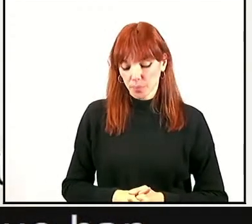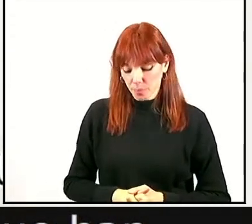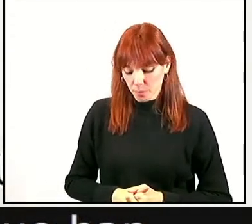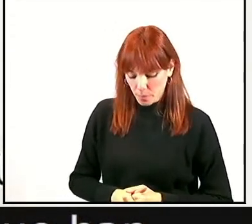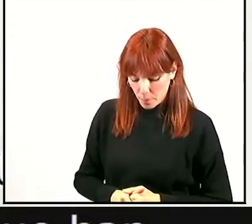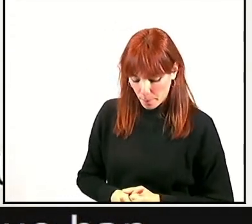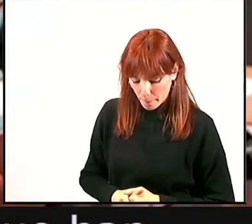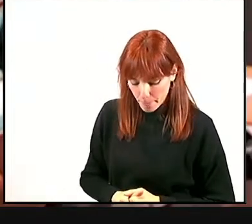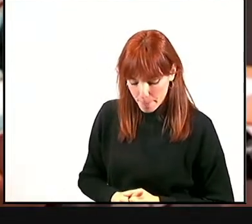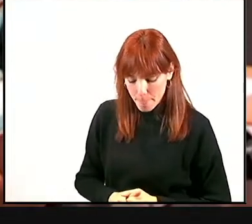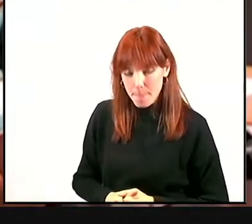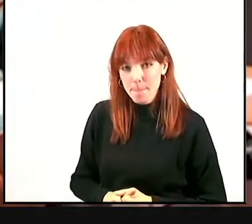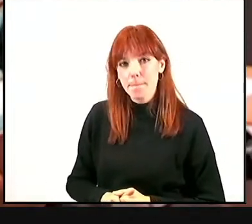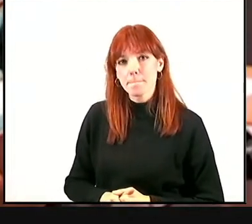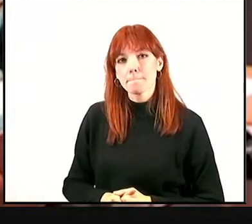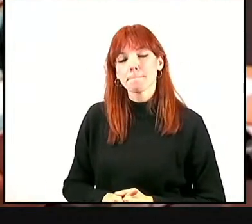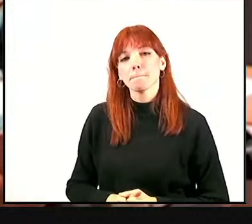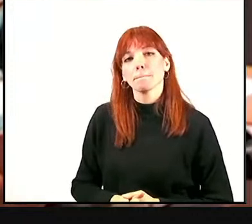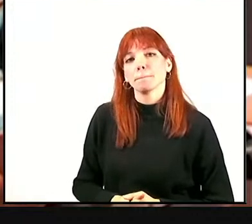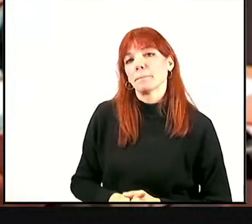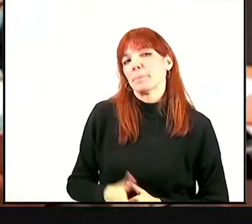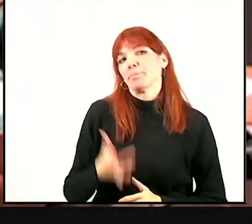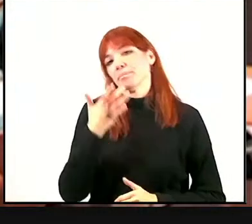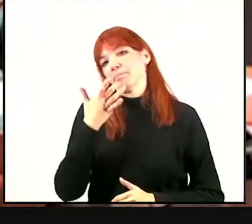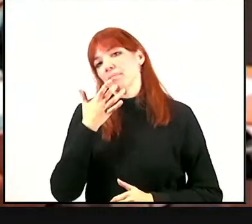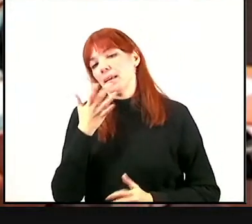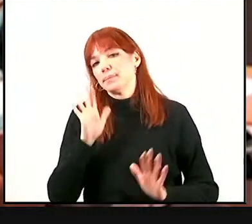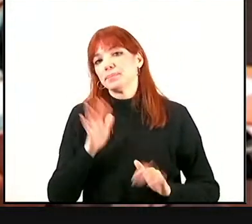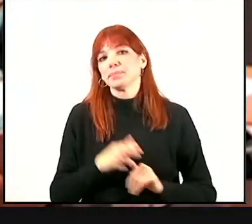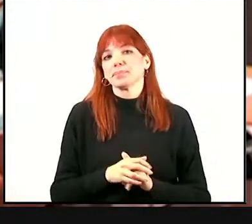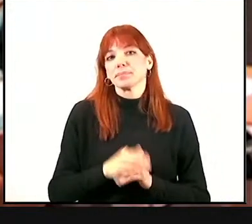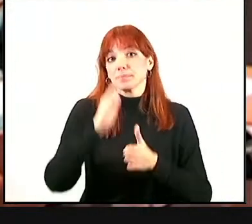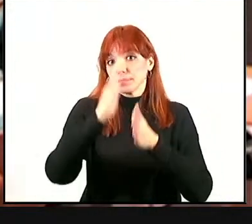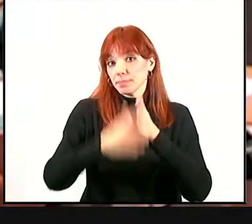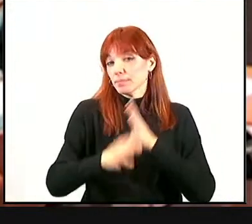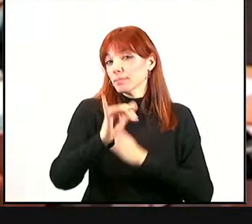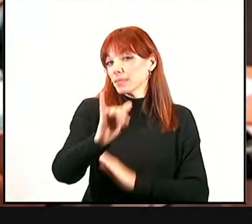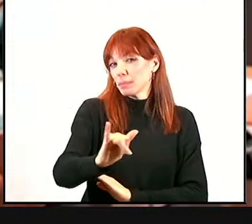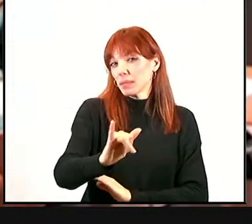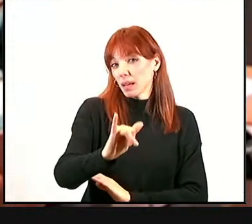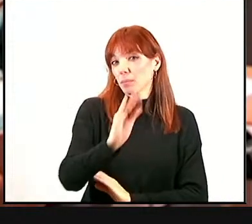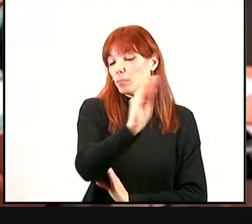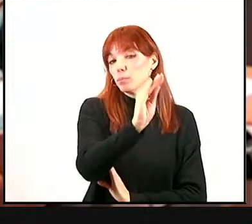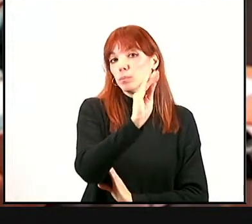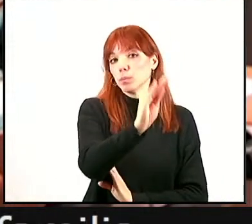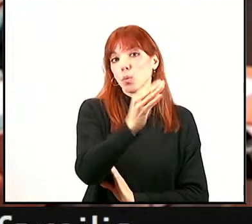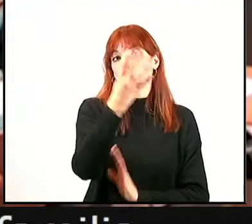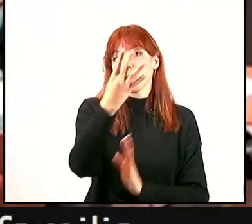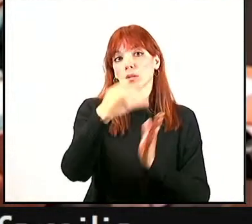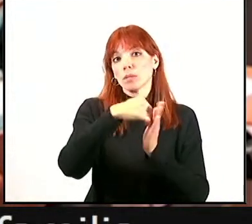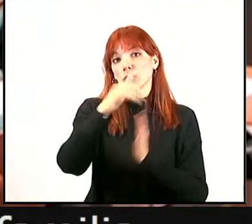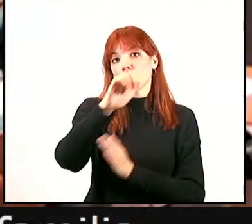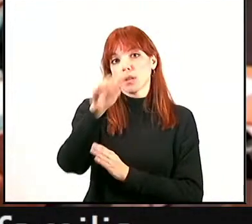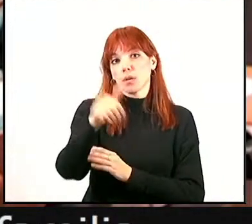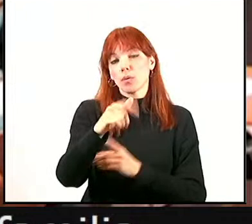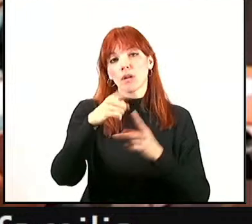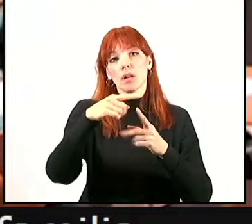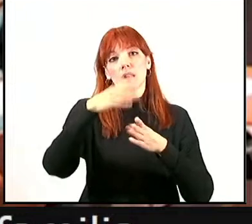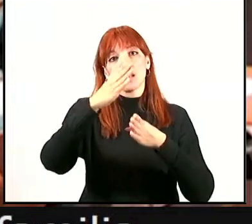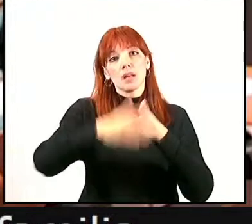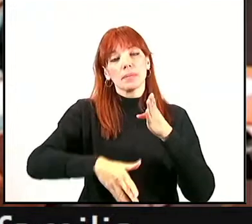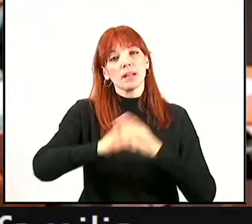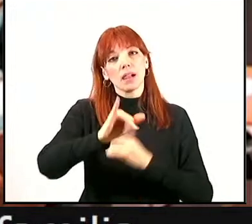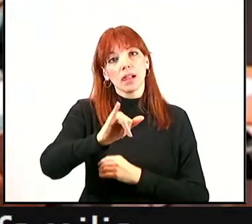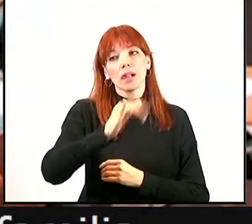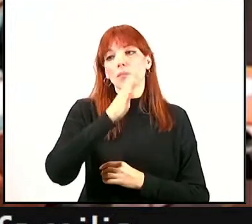Por aclarar, me pongo en la piel de una familia. ¿Existe un límite para pedir esa ayuda para esos 4 millones de euros iniciales, habida cuenta que